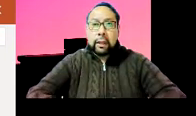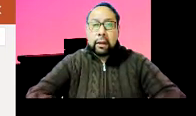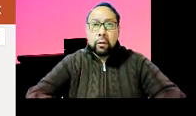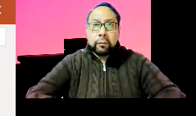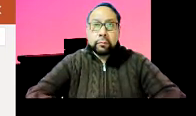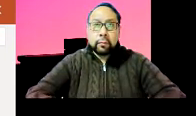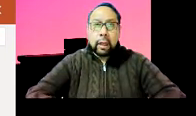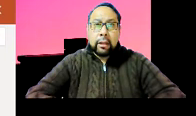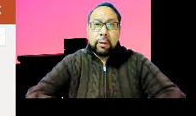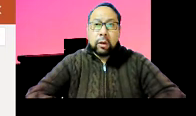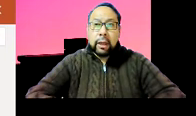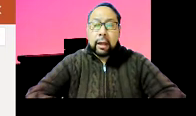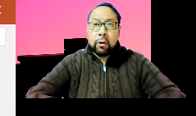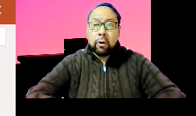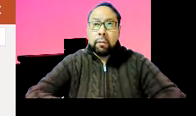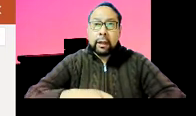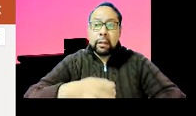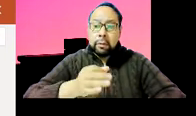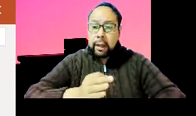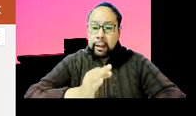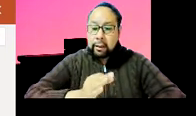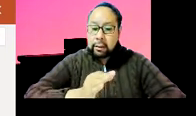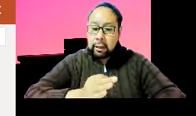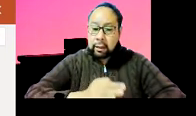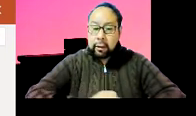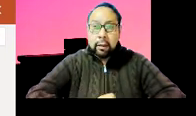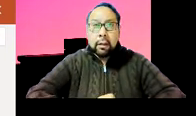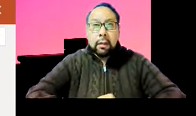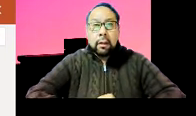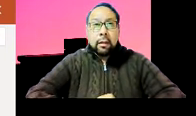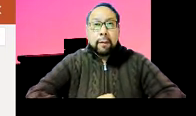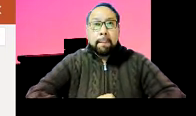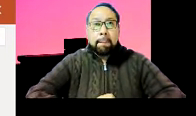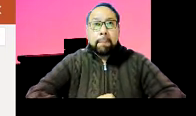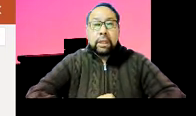Estamos ofertando el servicio legal con máxima,